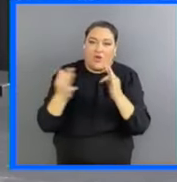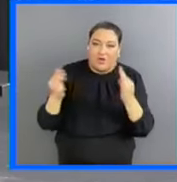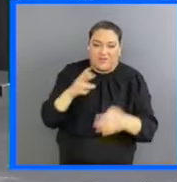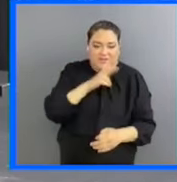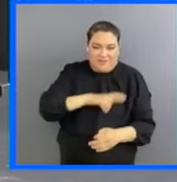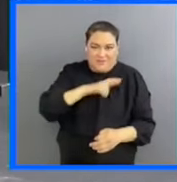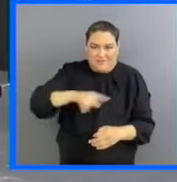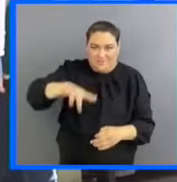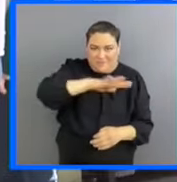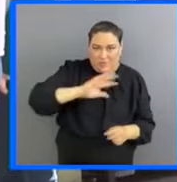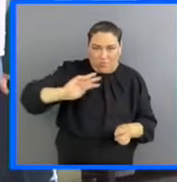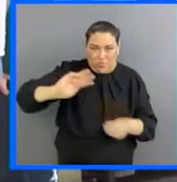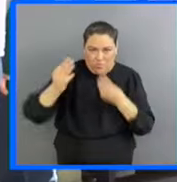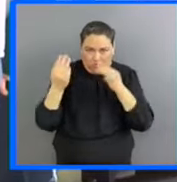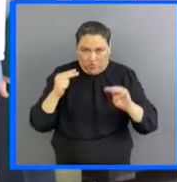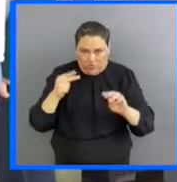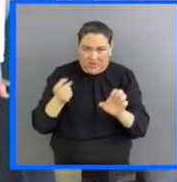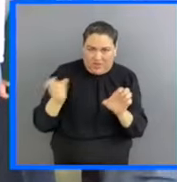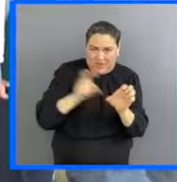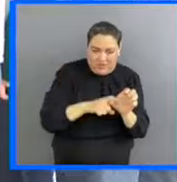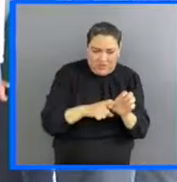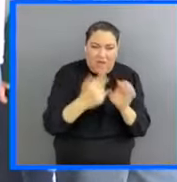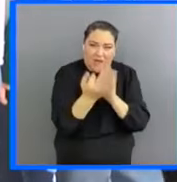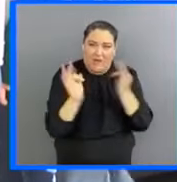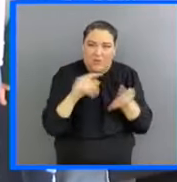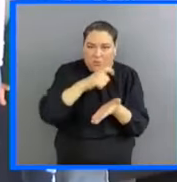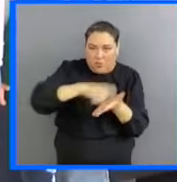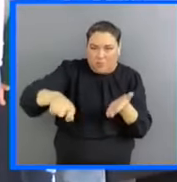las que se hospedarán.